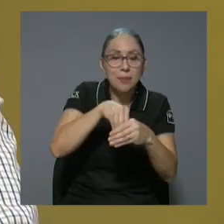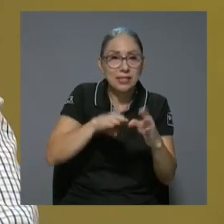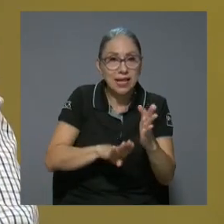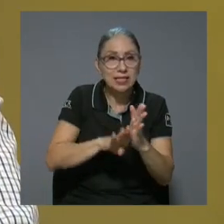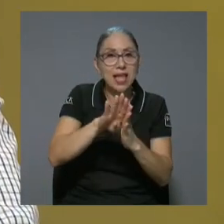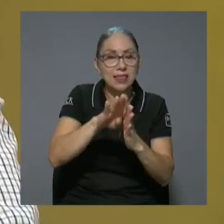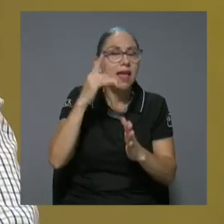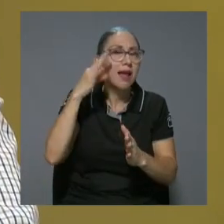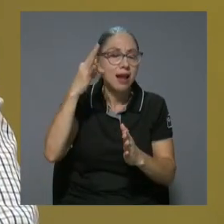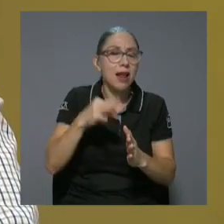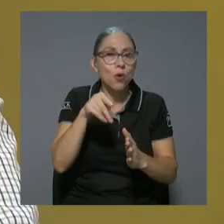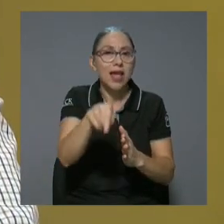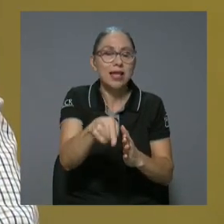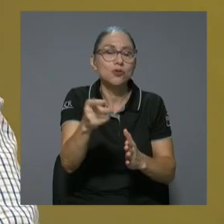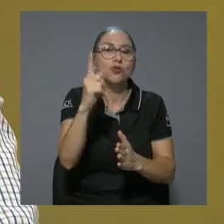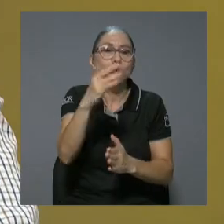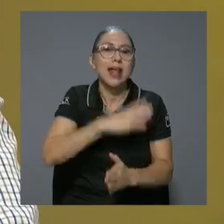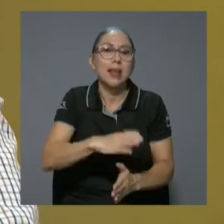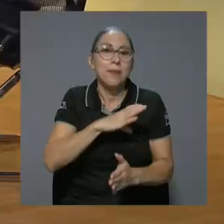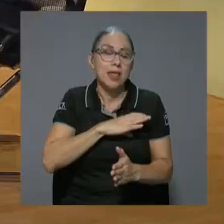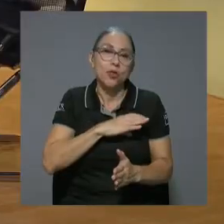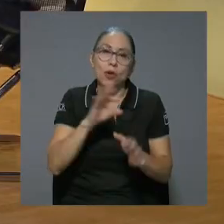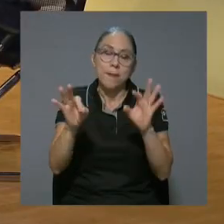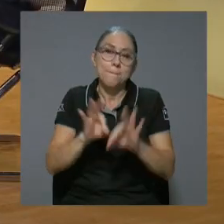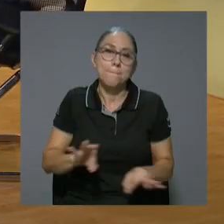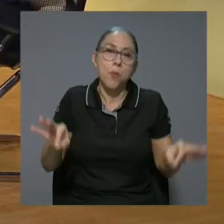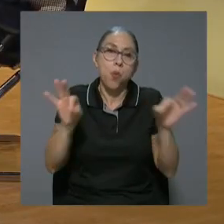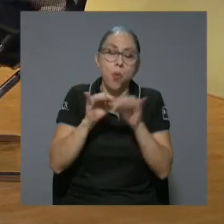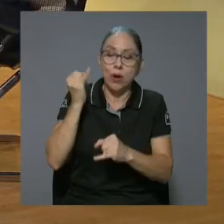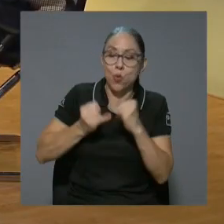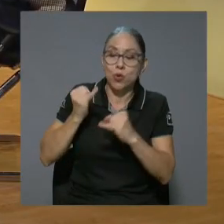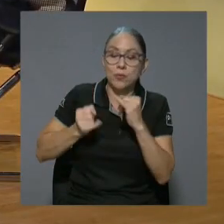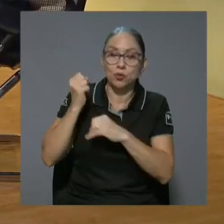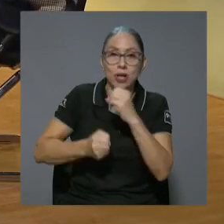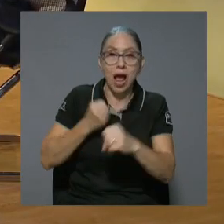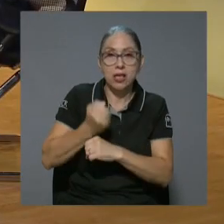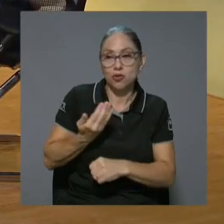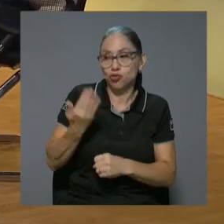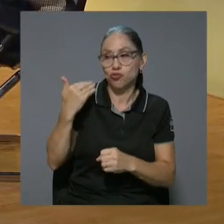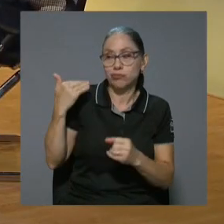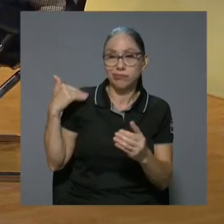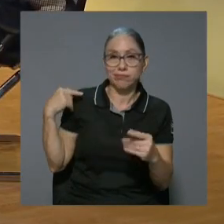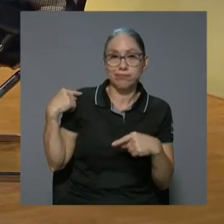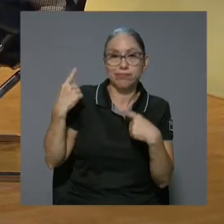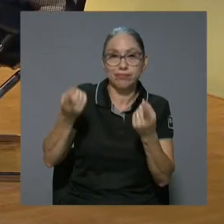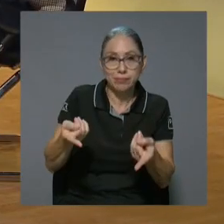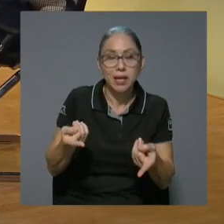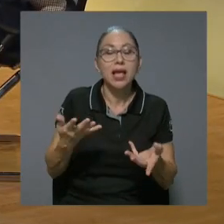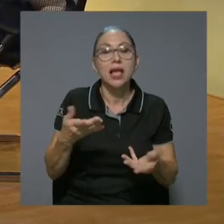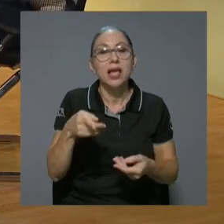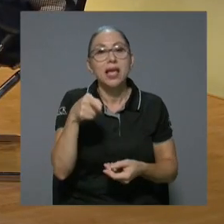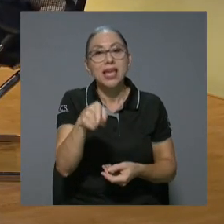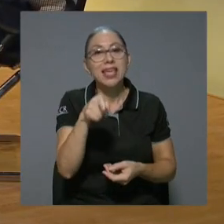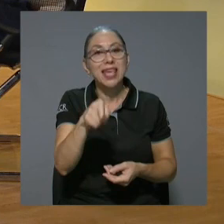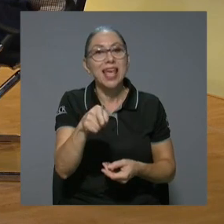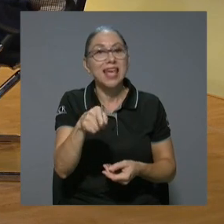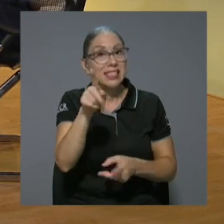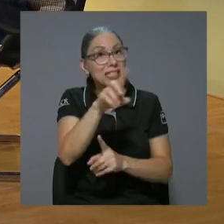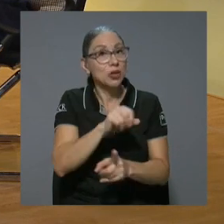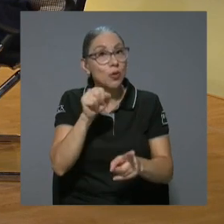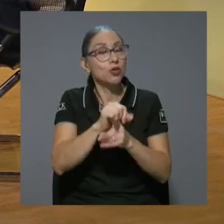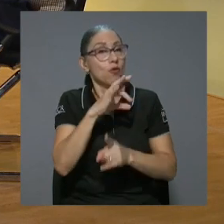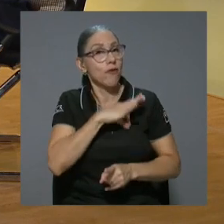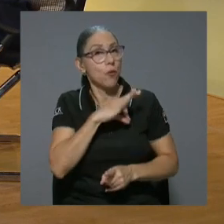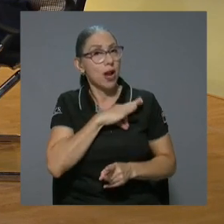destacar de estos últimos años y que deja esos vientos favorables que ha